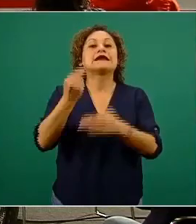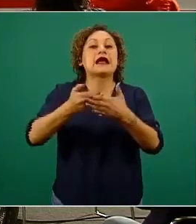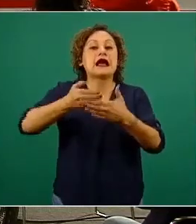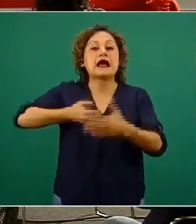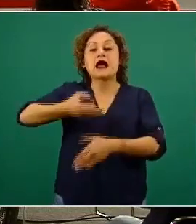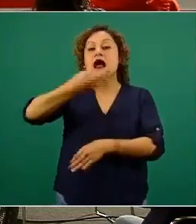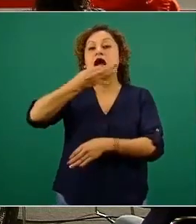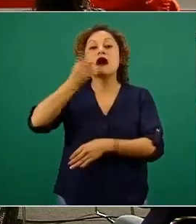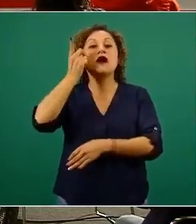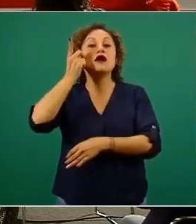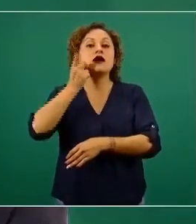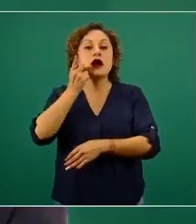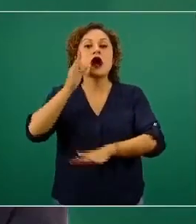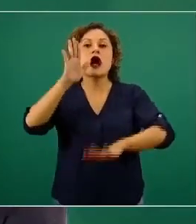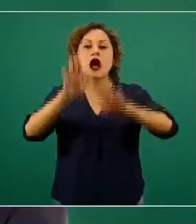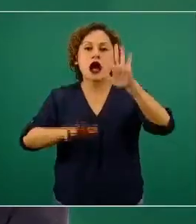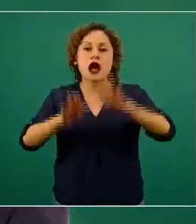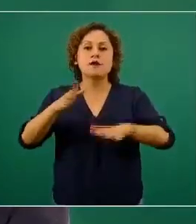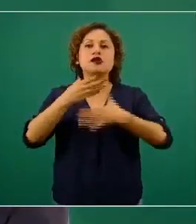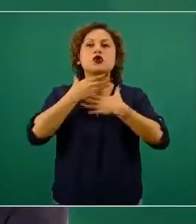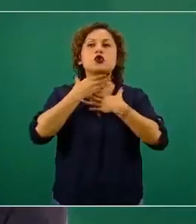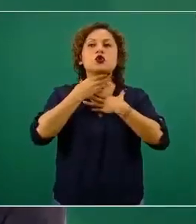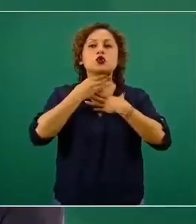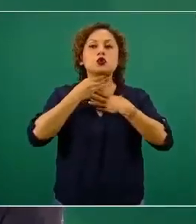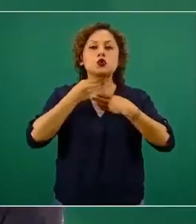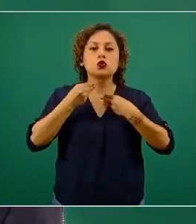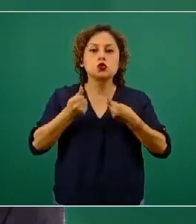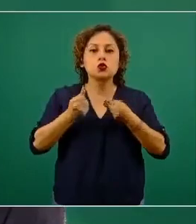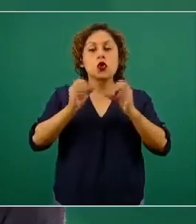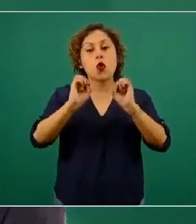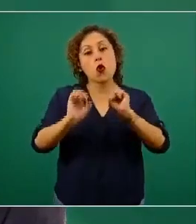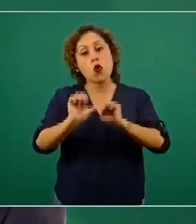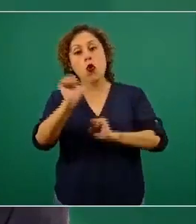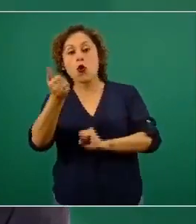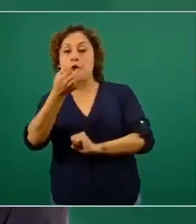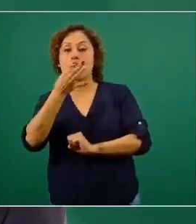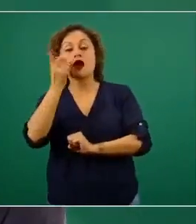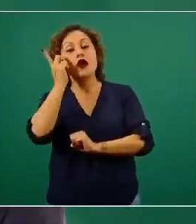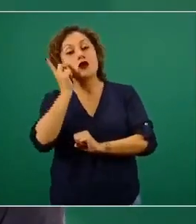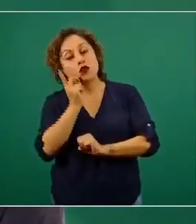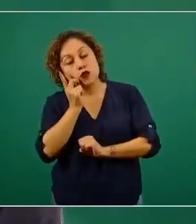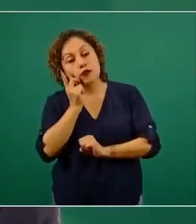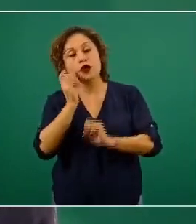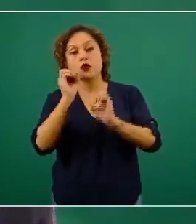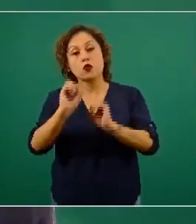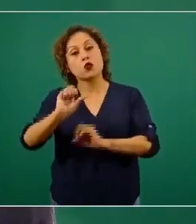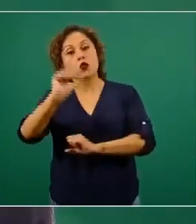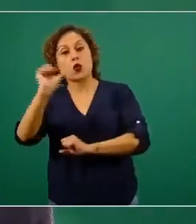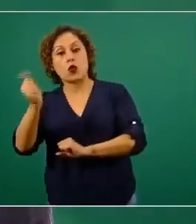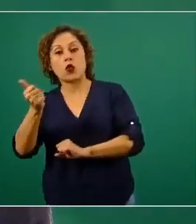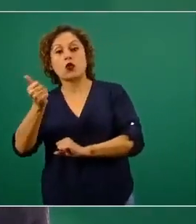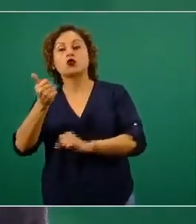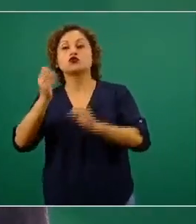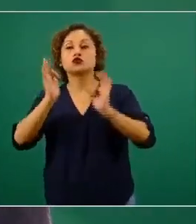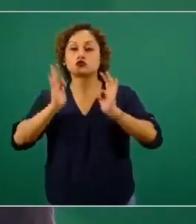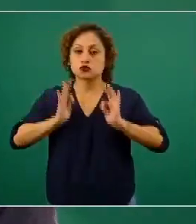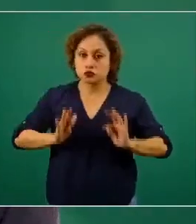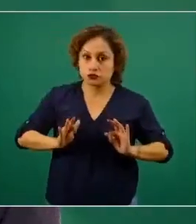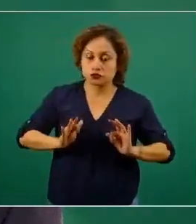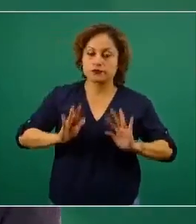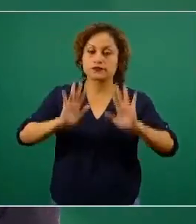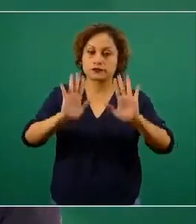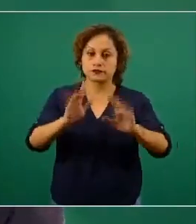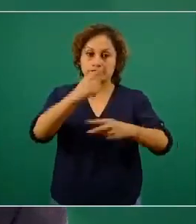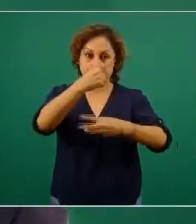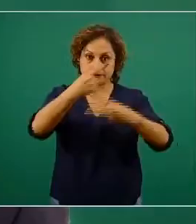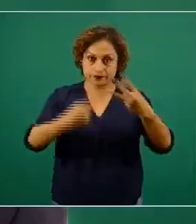sedantes, algunos son hipnóticos, son distintas clases de medicamento que en el mundo entero se han usado en cantidades nunca antes